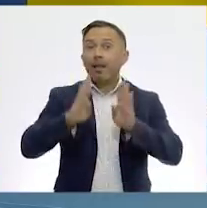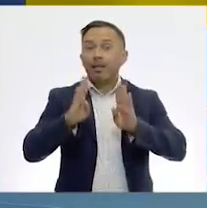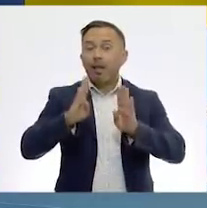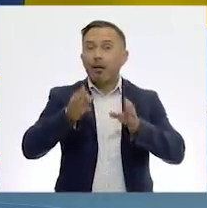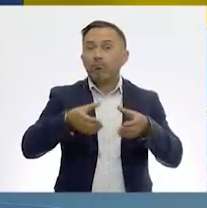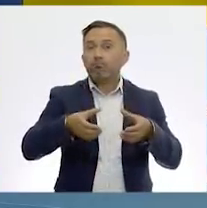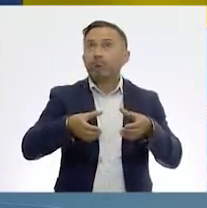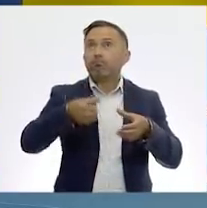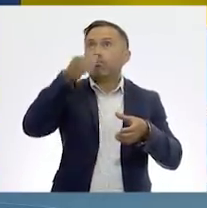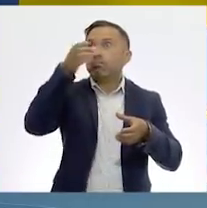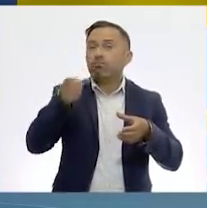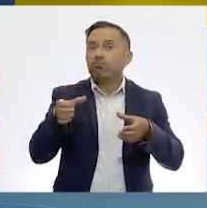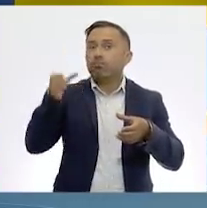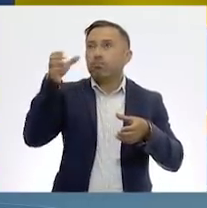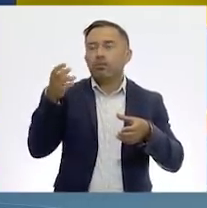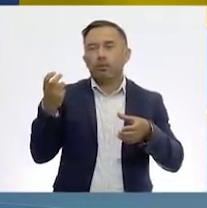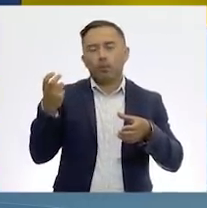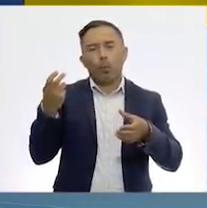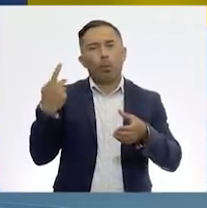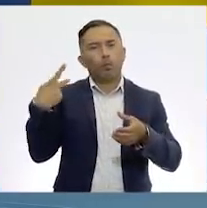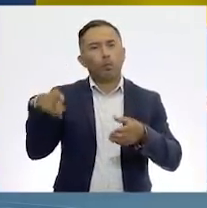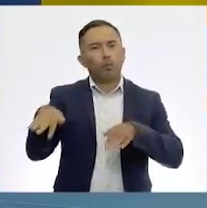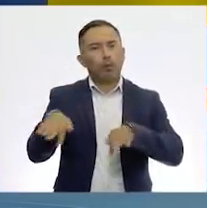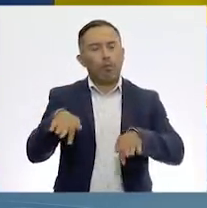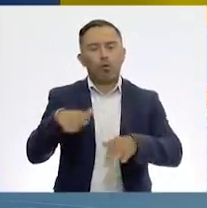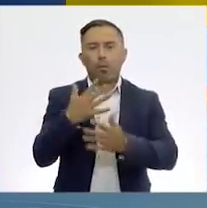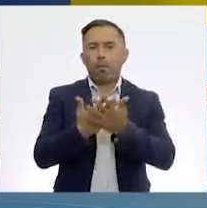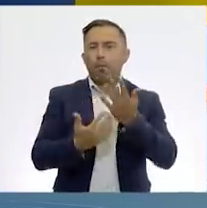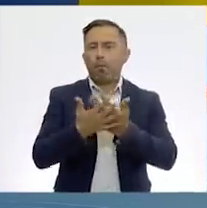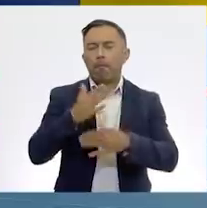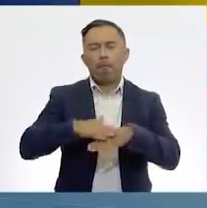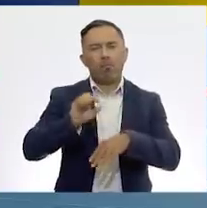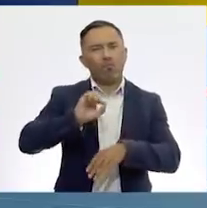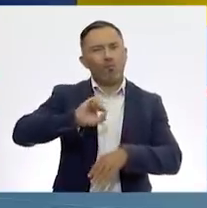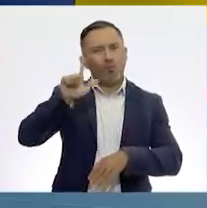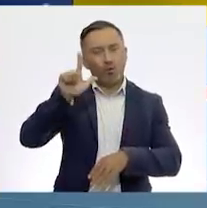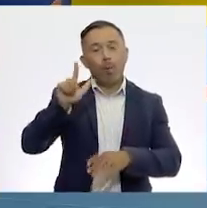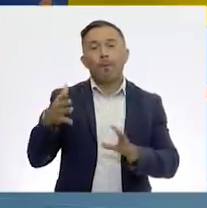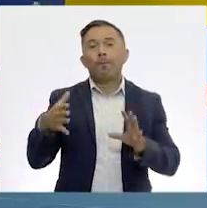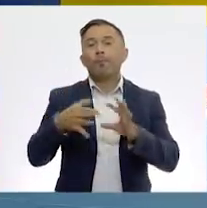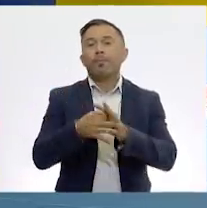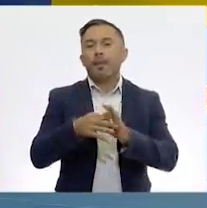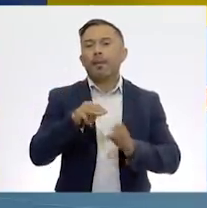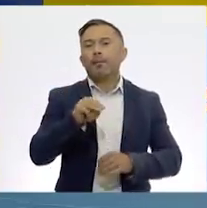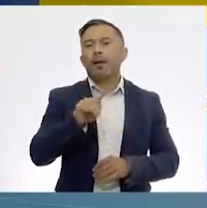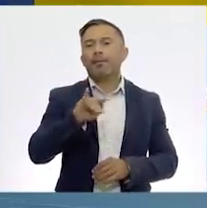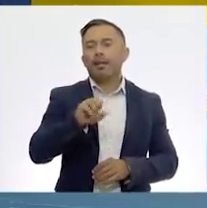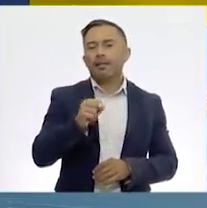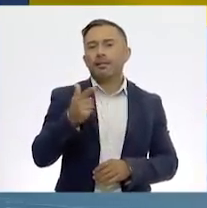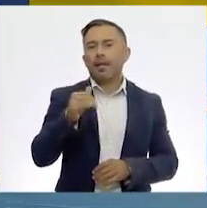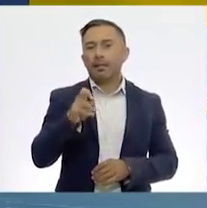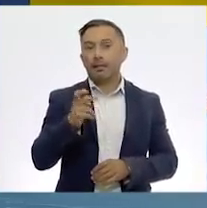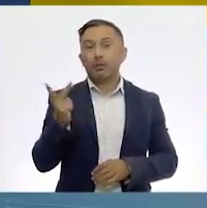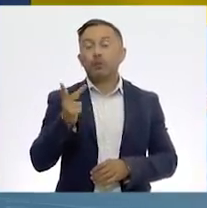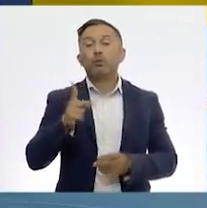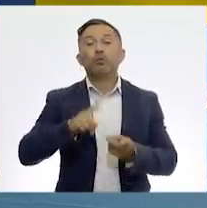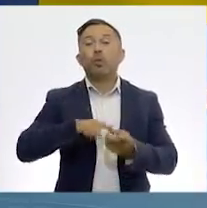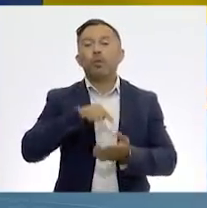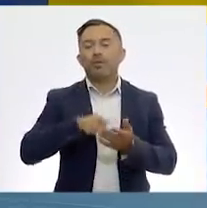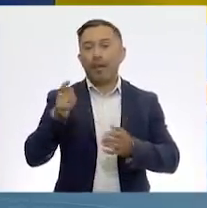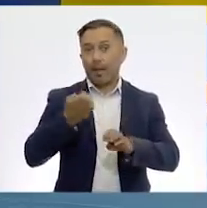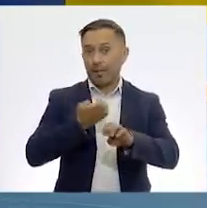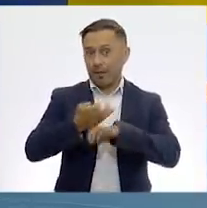más importantes, las cuales desarrolló con Matías Geritz y que están en una avenida muy importante del Estado de